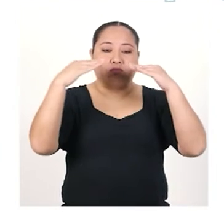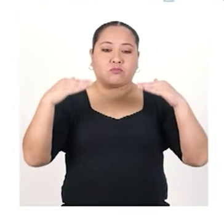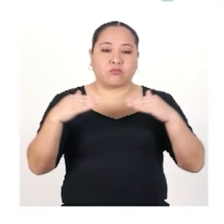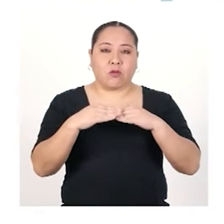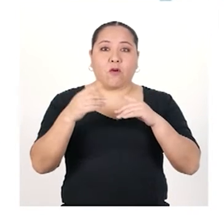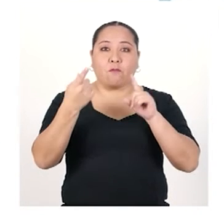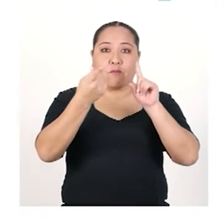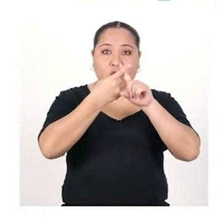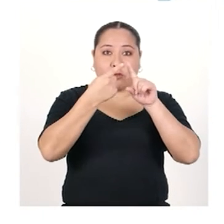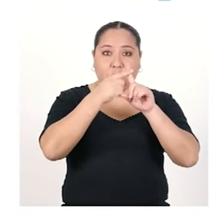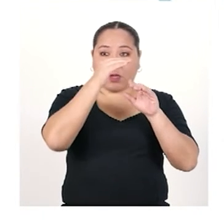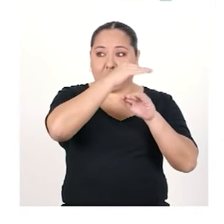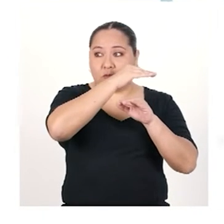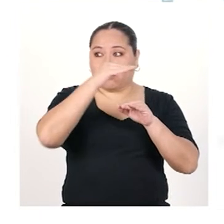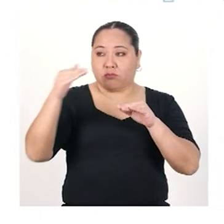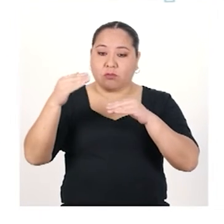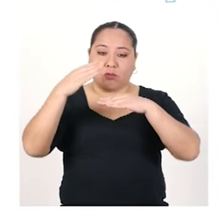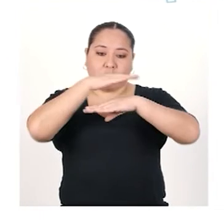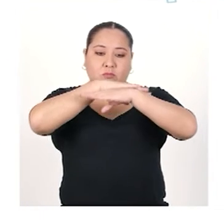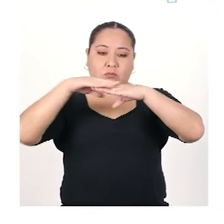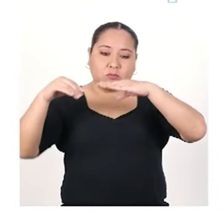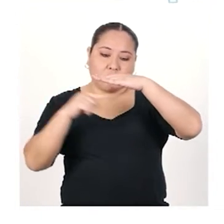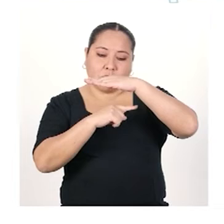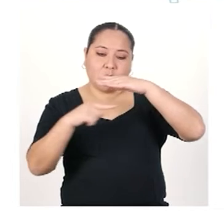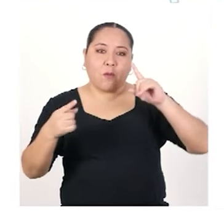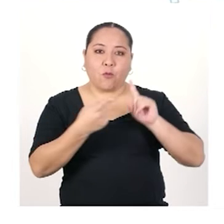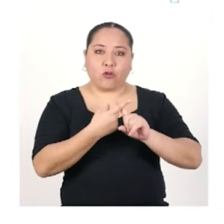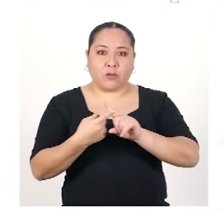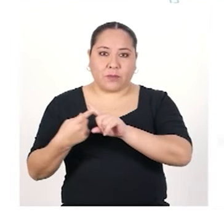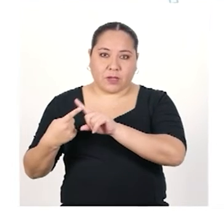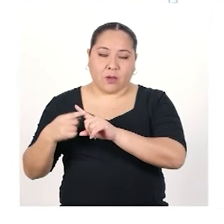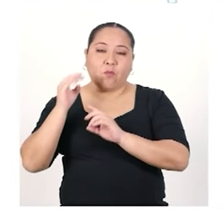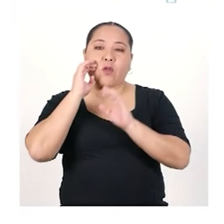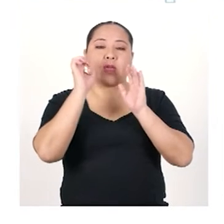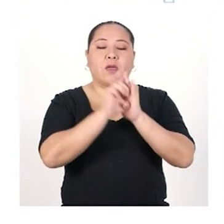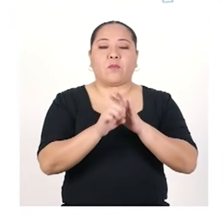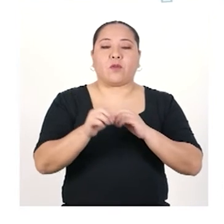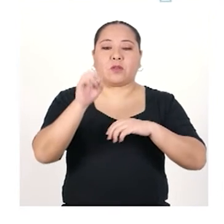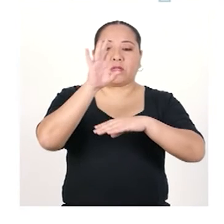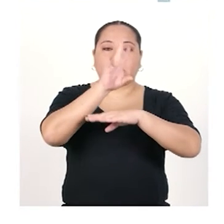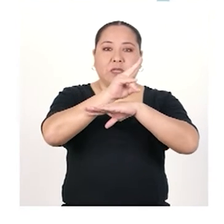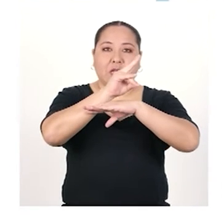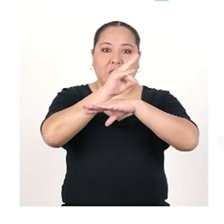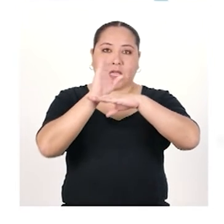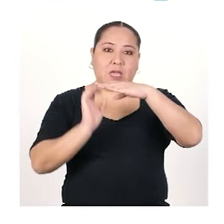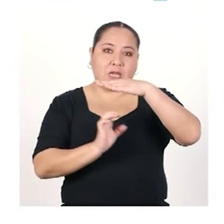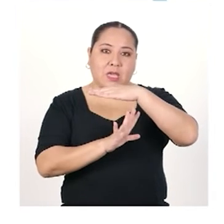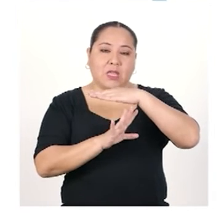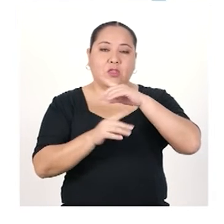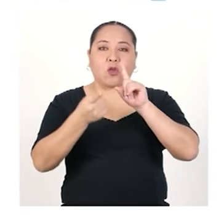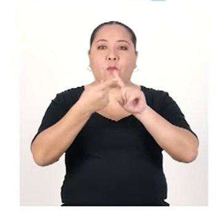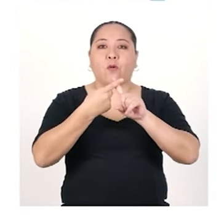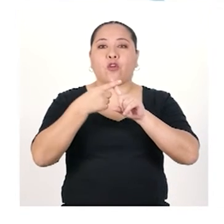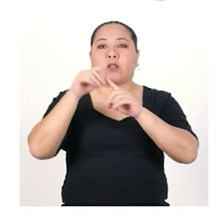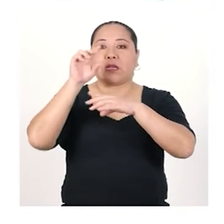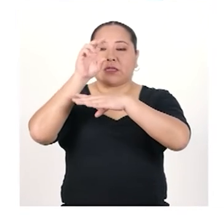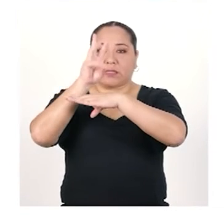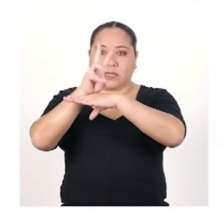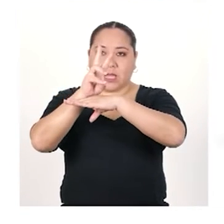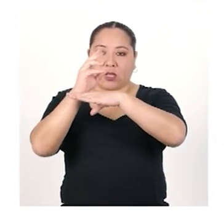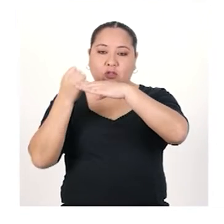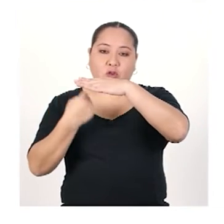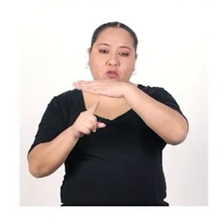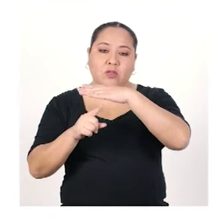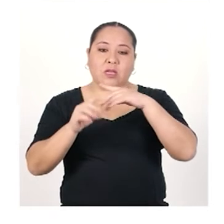necesario multiplicar numeradores entre sí y denominadores entre sí. Por ejemplo, 7 quintos por 6 onceavos